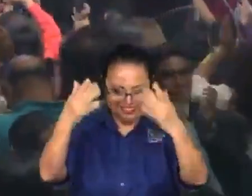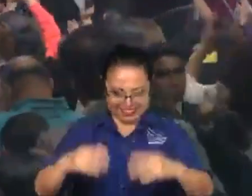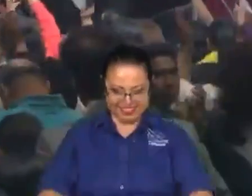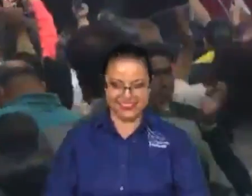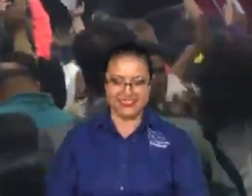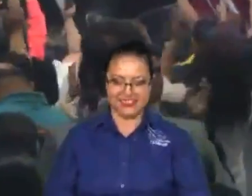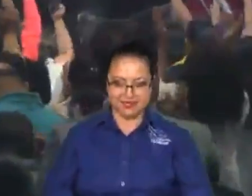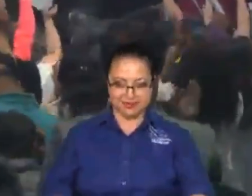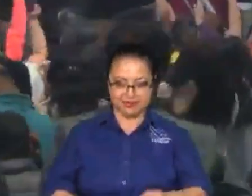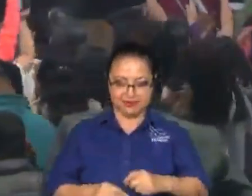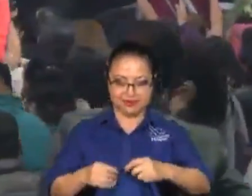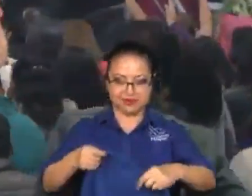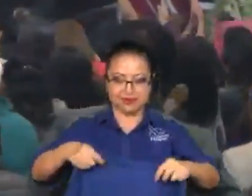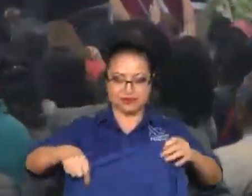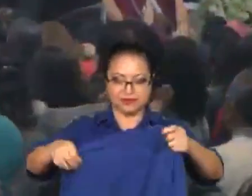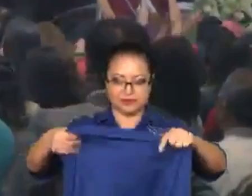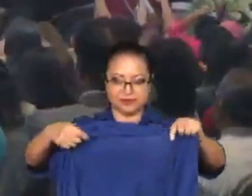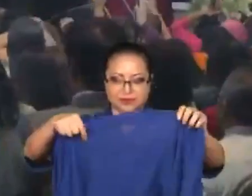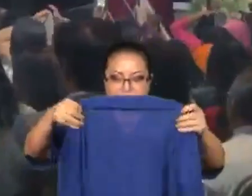adorar tu nombre,